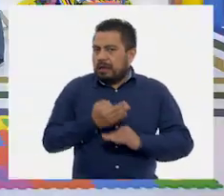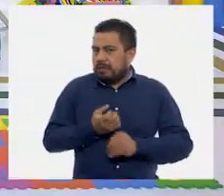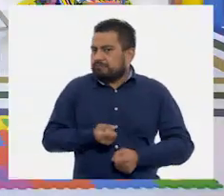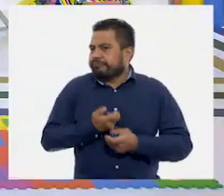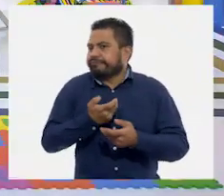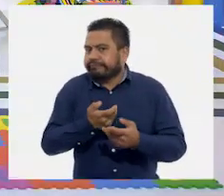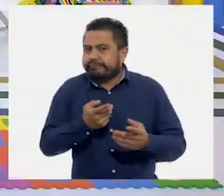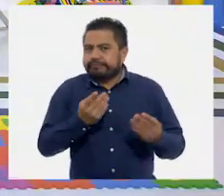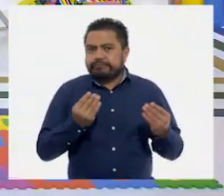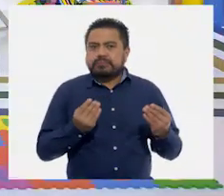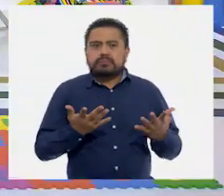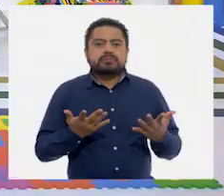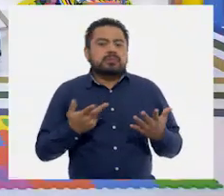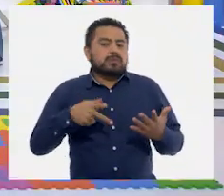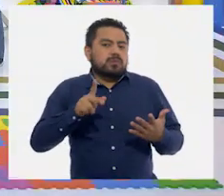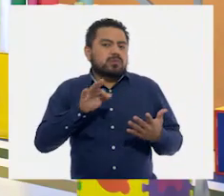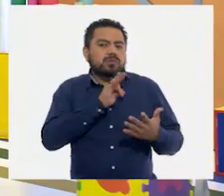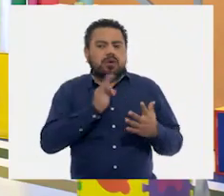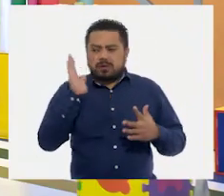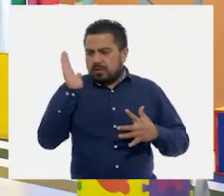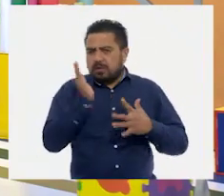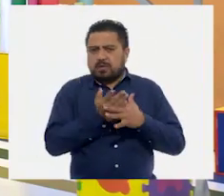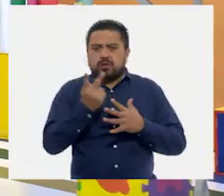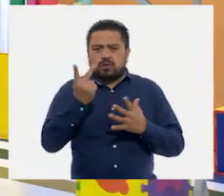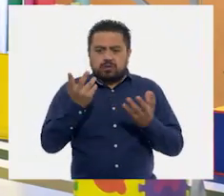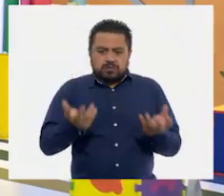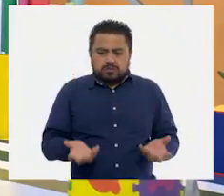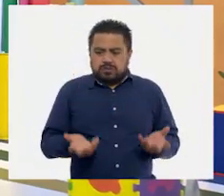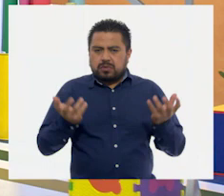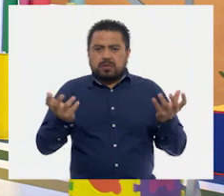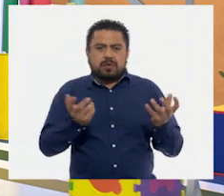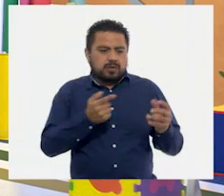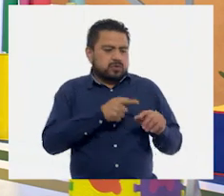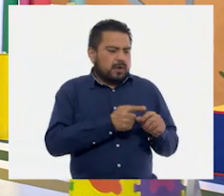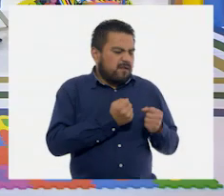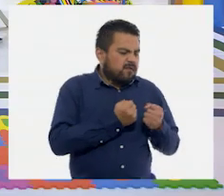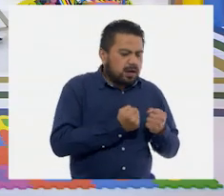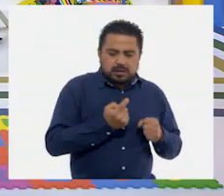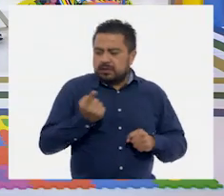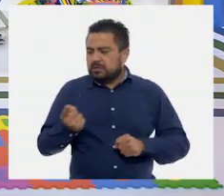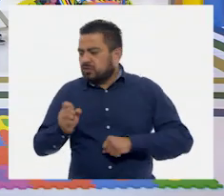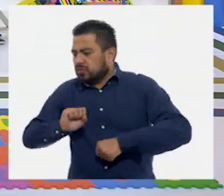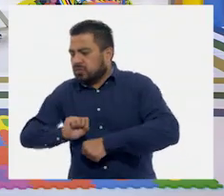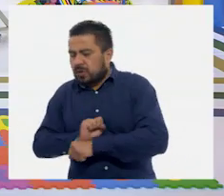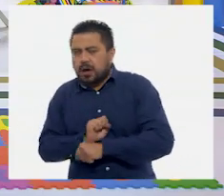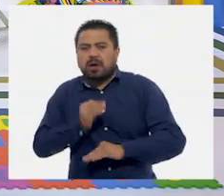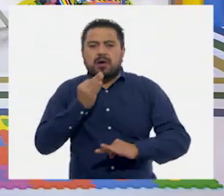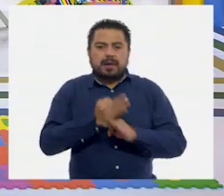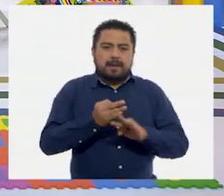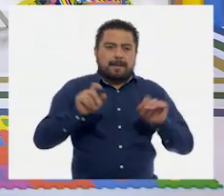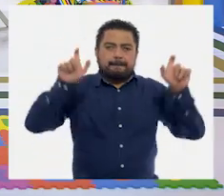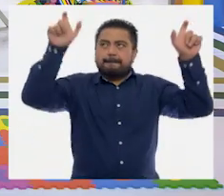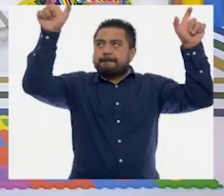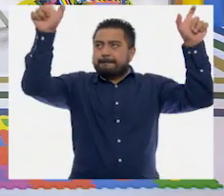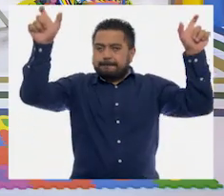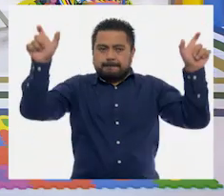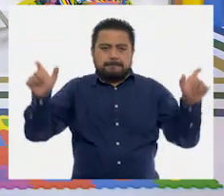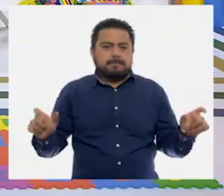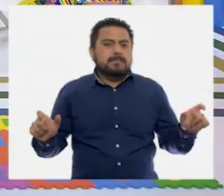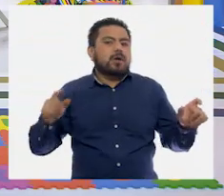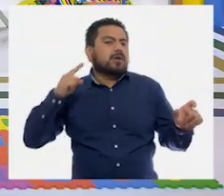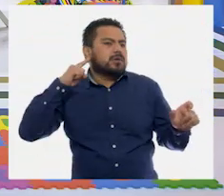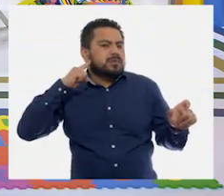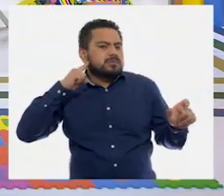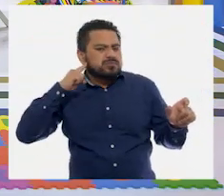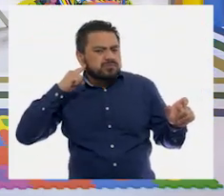sonidos. Ya dijimos varios. Y los podemos dividir en dos, en fuertes y en suaves. Vamos a poner aquí arriba los